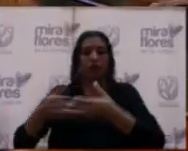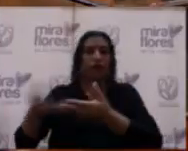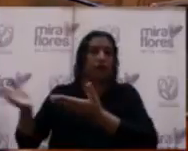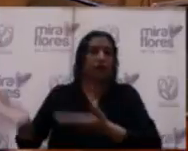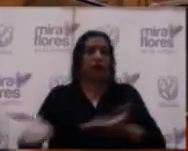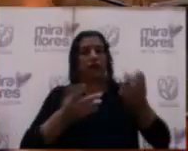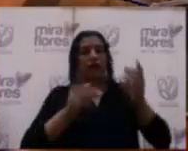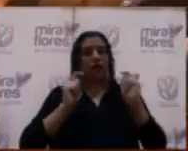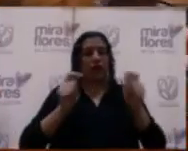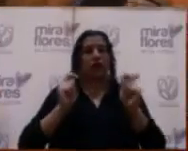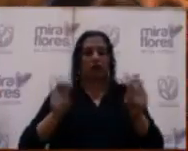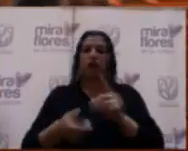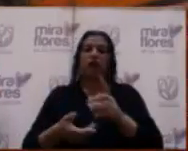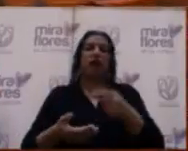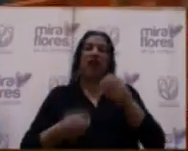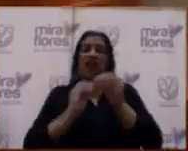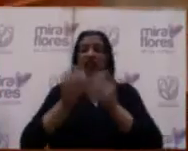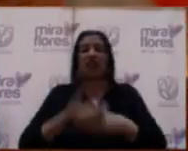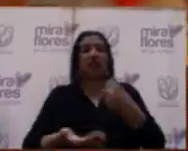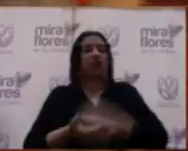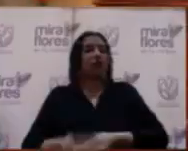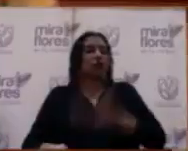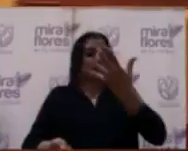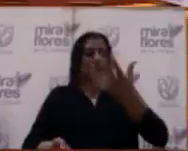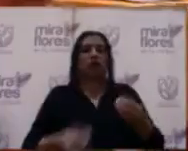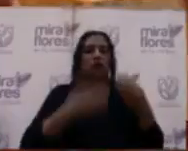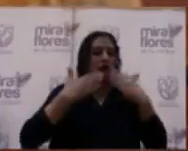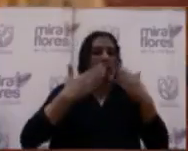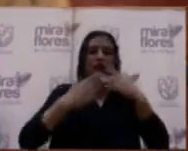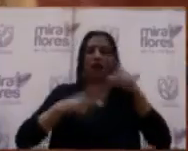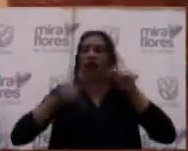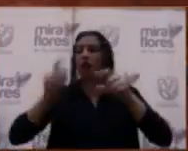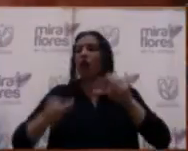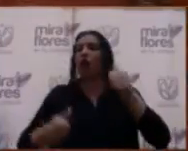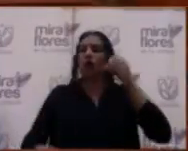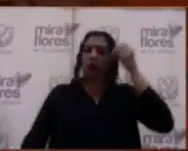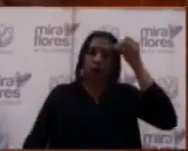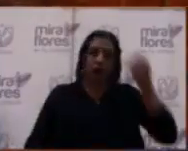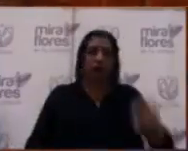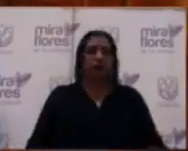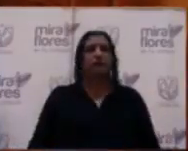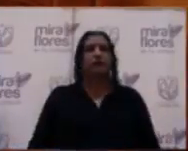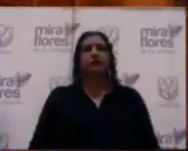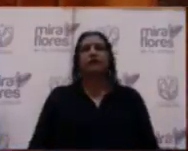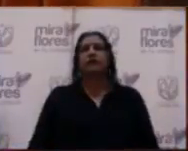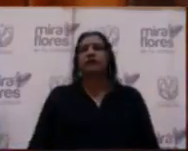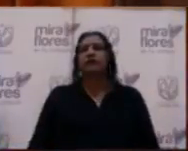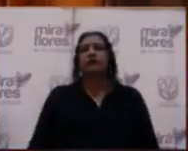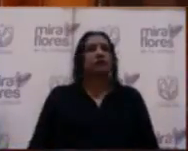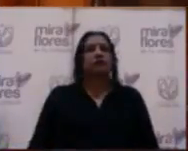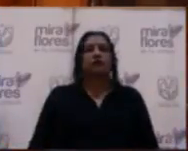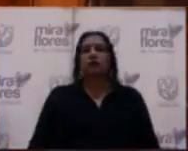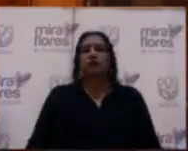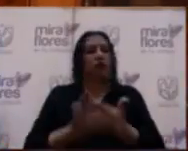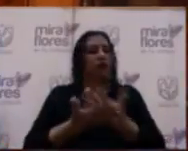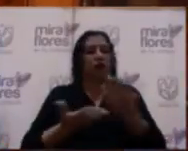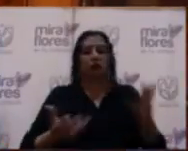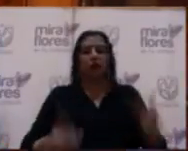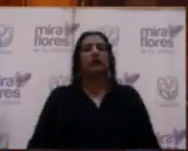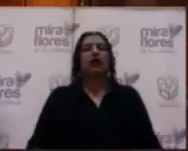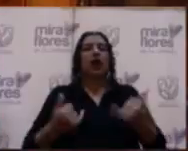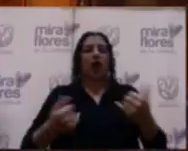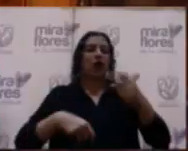la donación. Gracias. Bien, muchas gracias. ¿Alguna otra intervención? No habiendo más